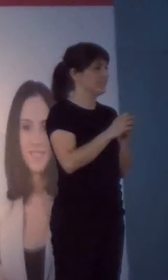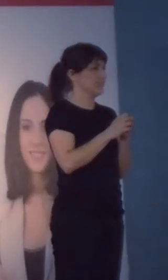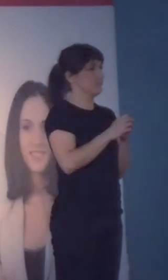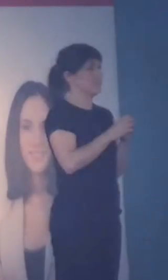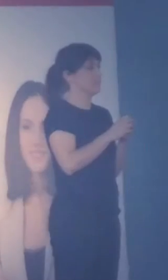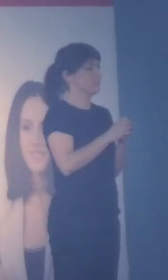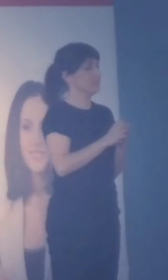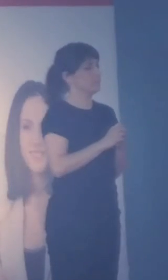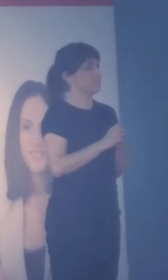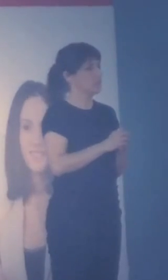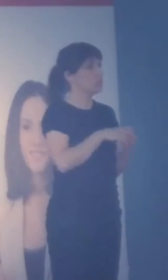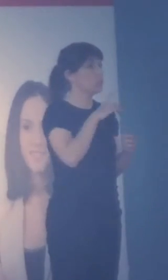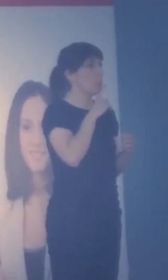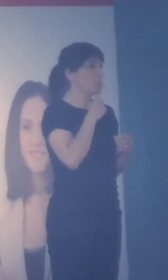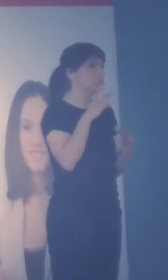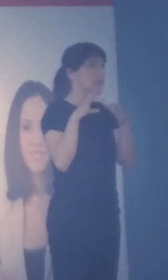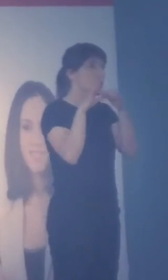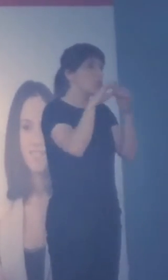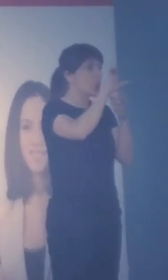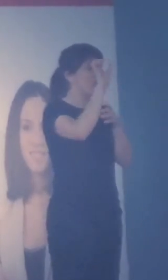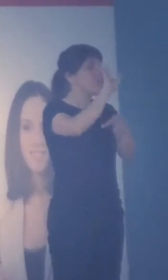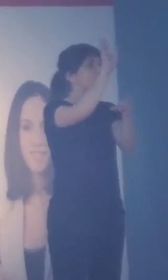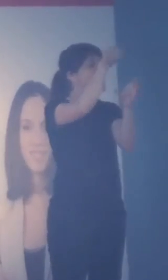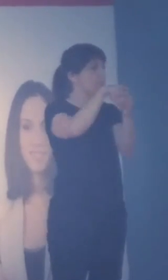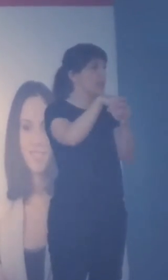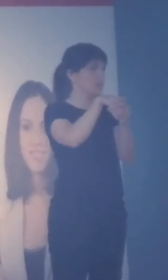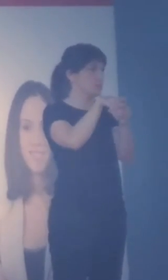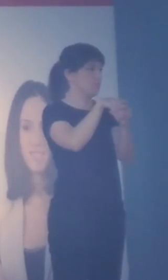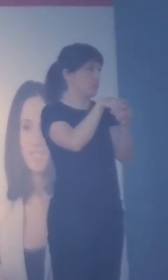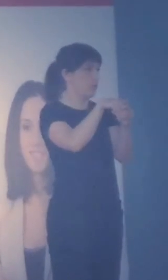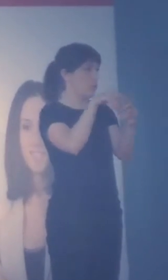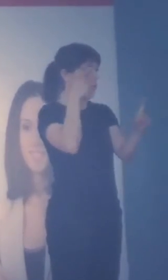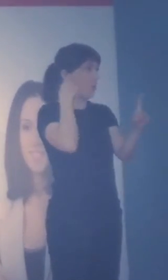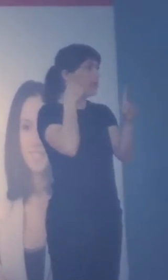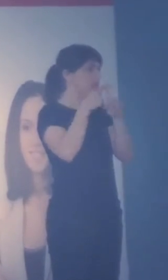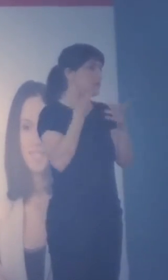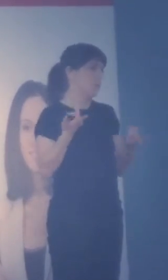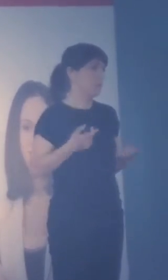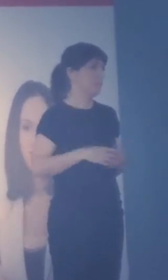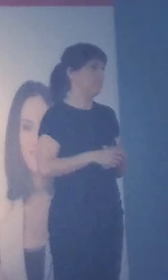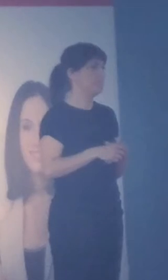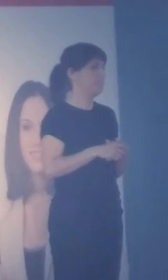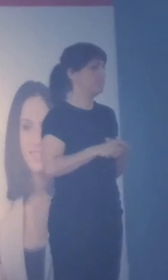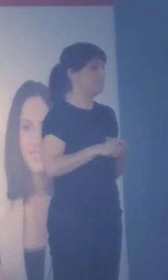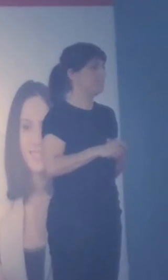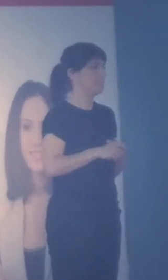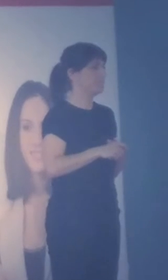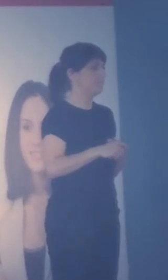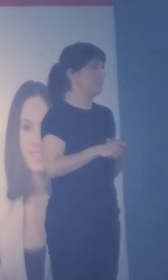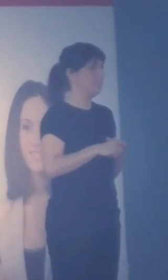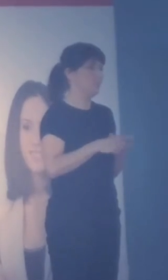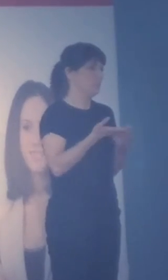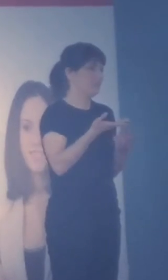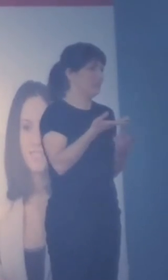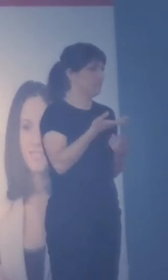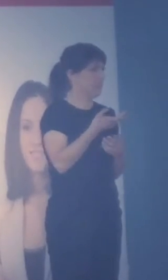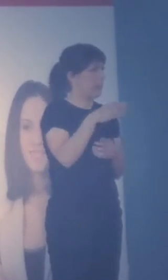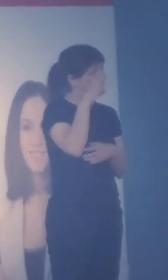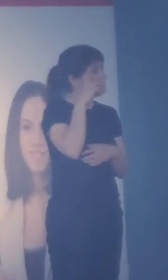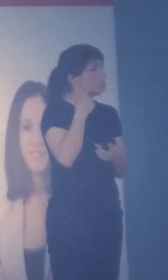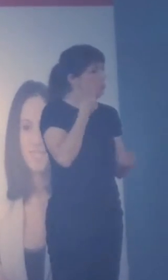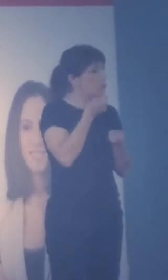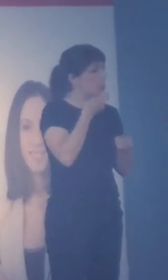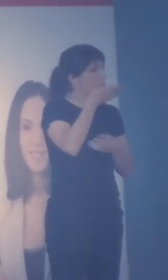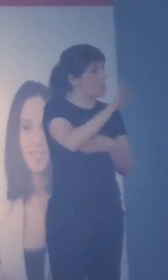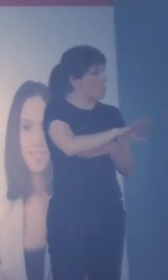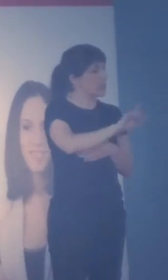dentro desa Unión Europea para asistir moi ben á morte. É encomendarle